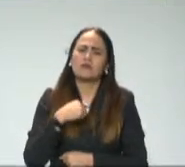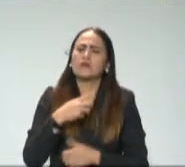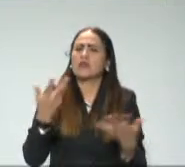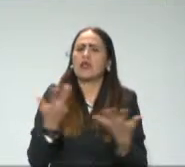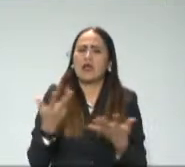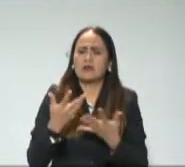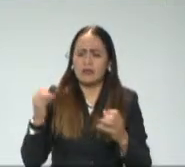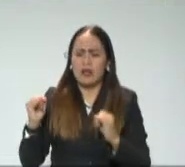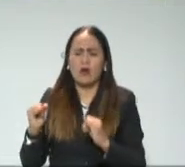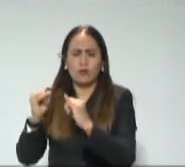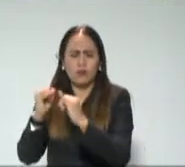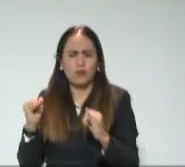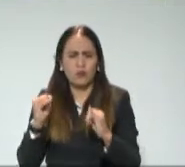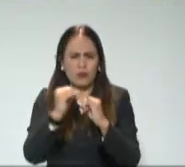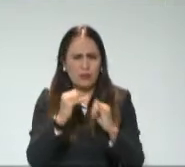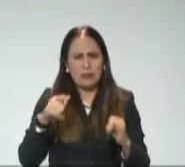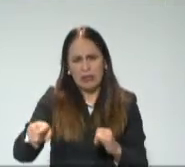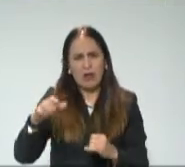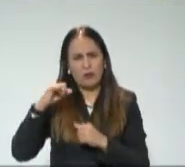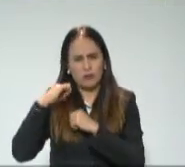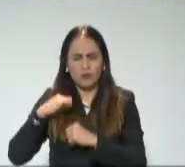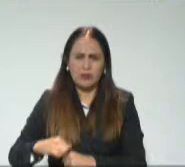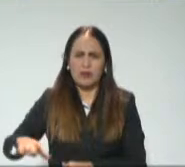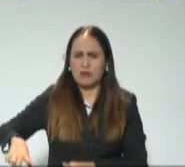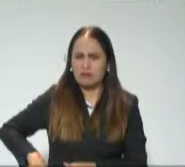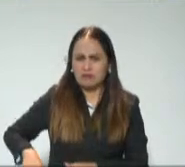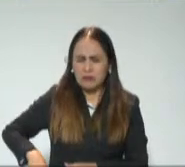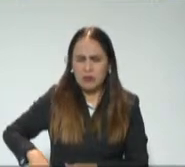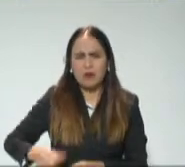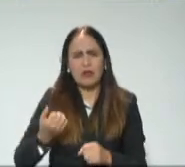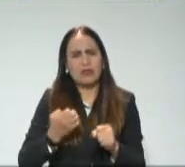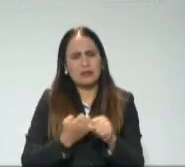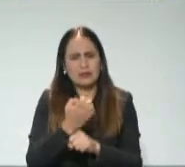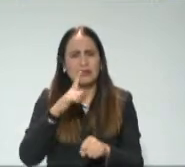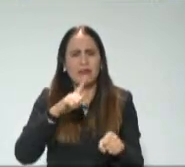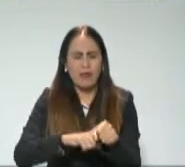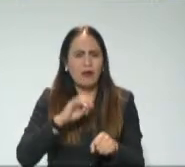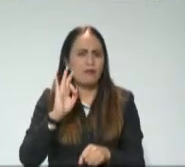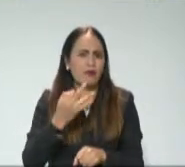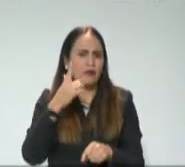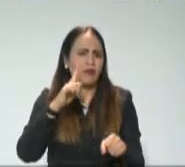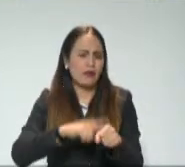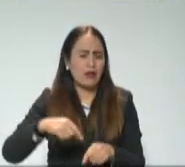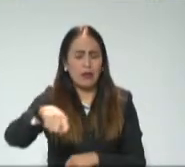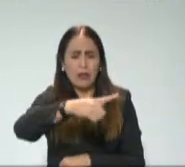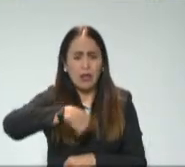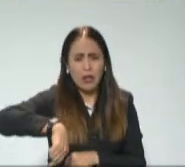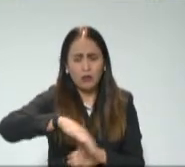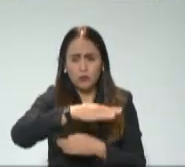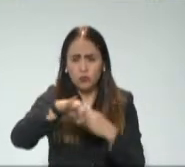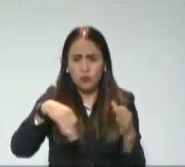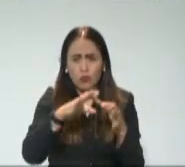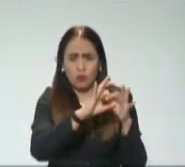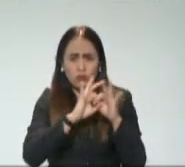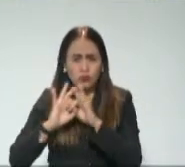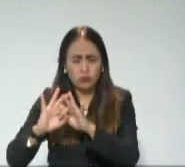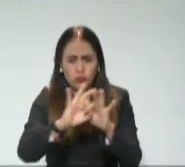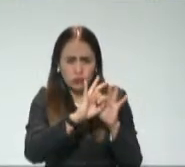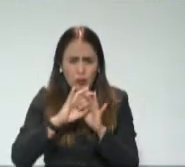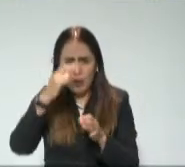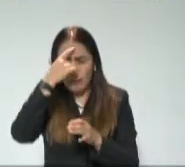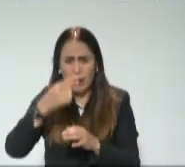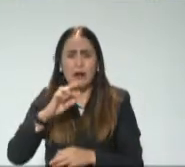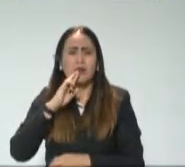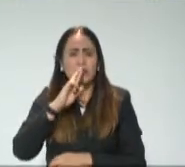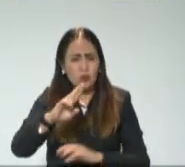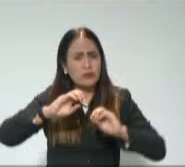las autoridades federales estatales y municipales se coordinen para que den respuestas transparentes